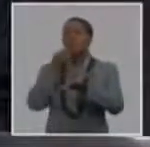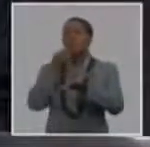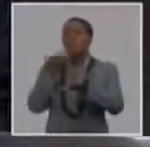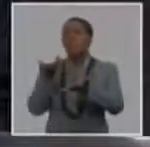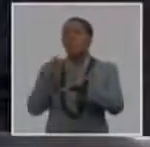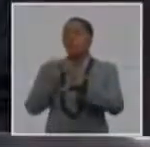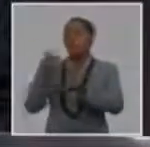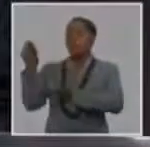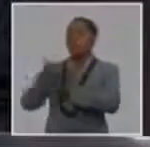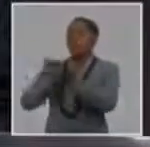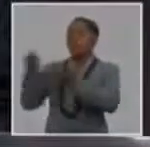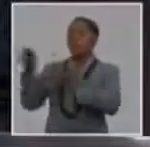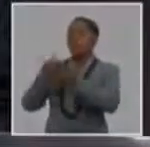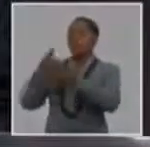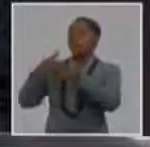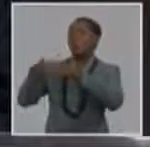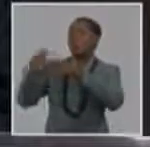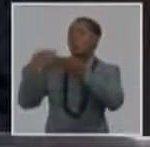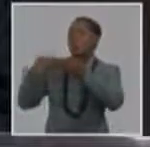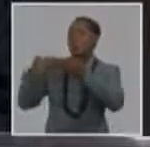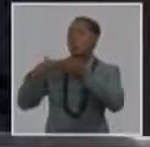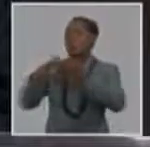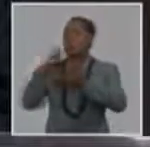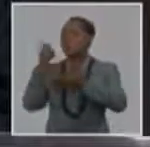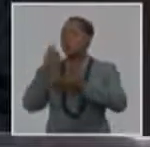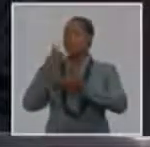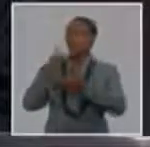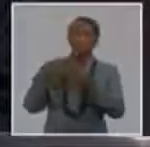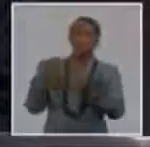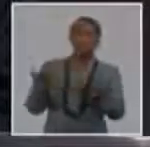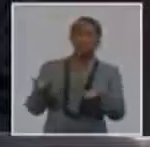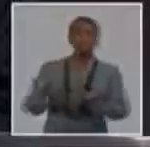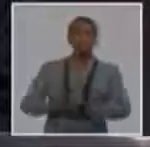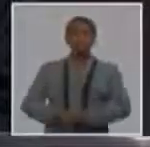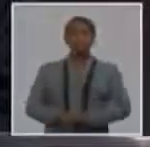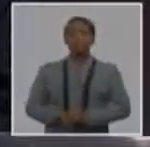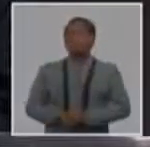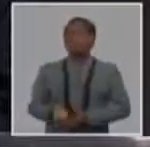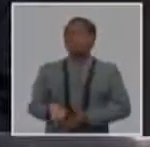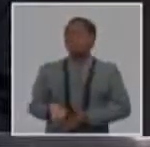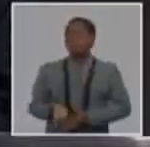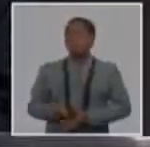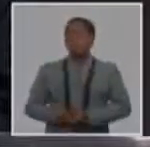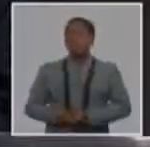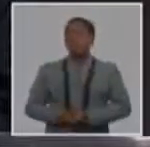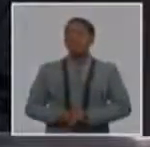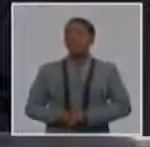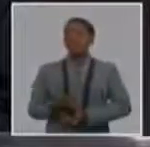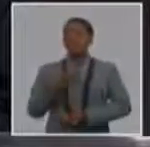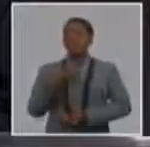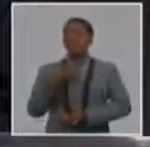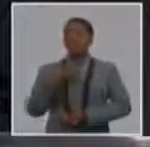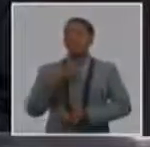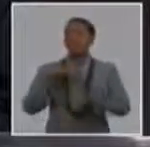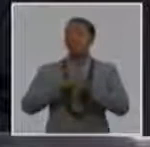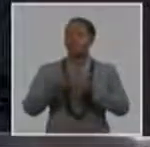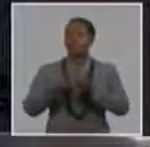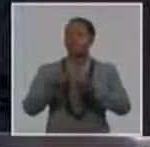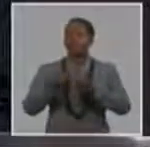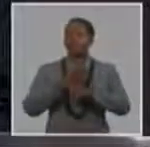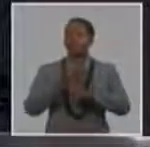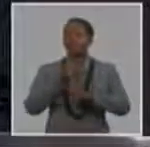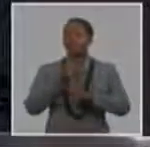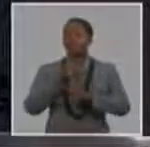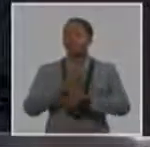algunos ejemplos. Quería decirte también que, por ejemplo, de estos proyectos que te mencionaba, casi